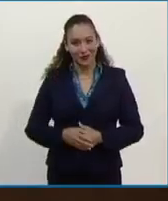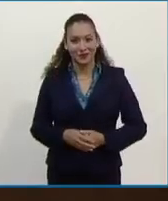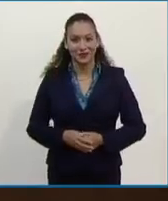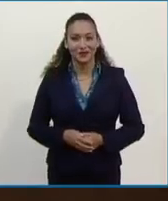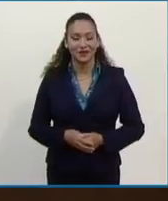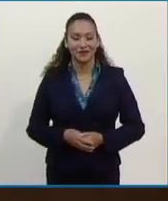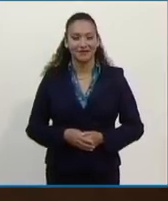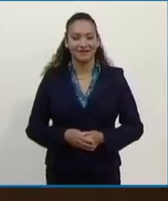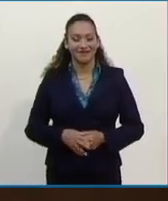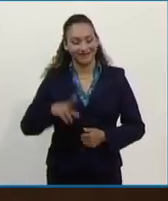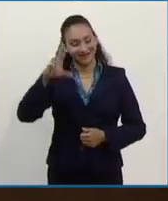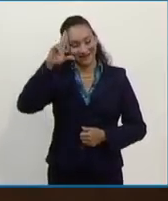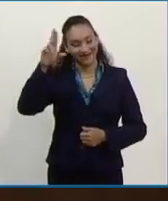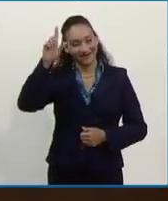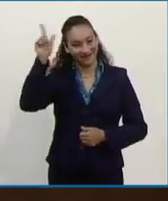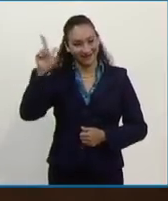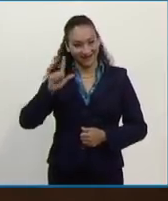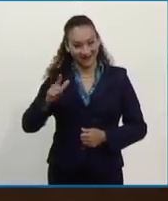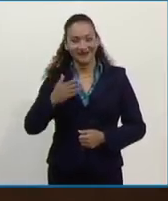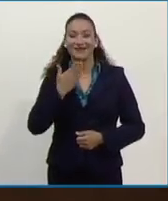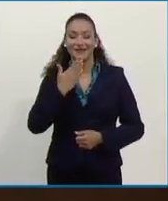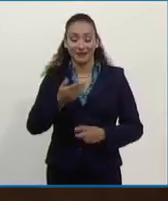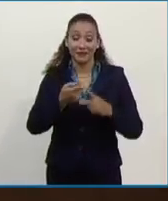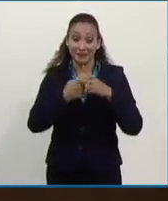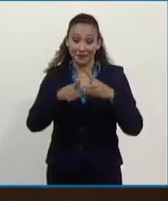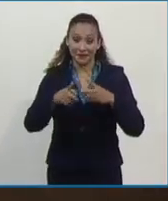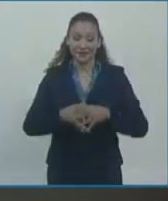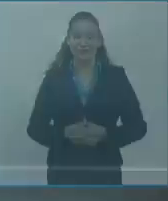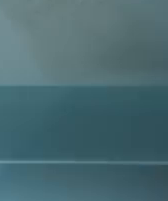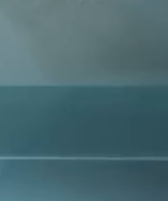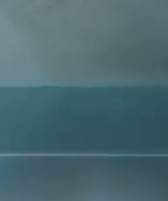Hola, Eusiris. Y es así como iniciamos.